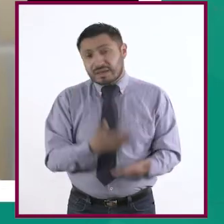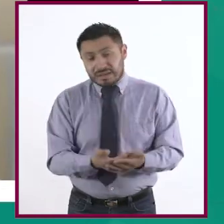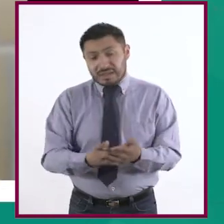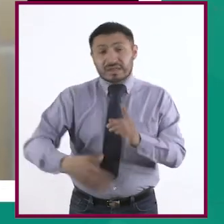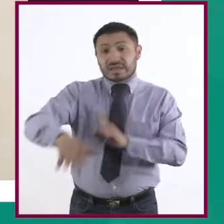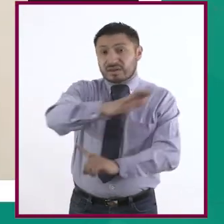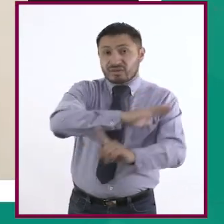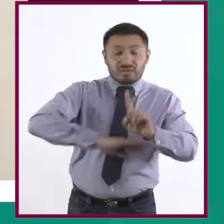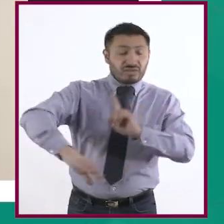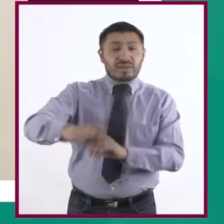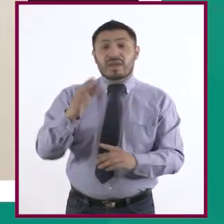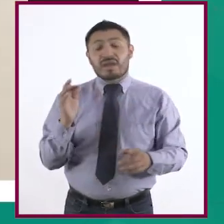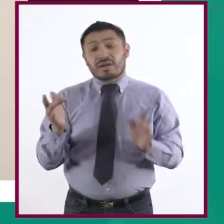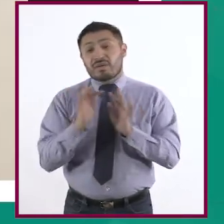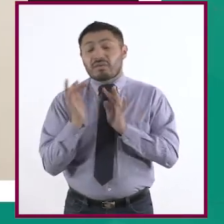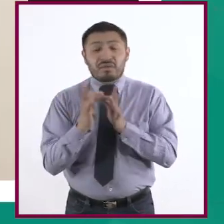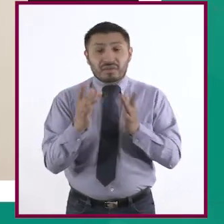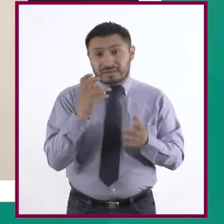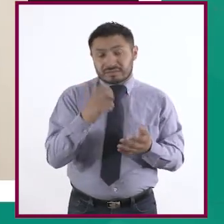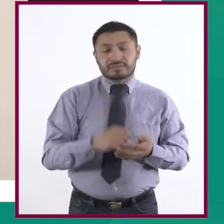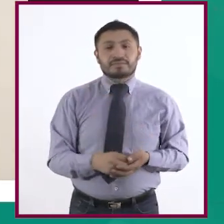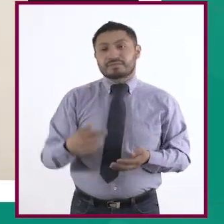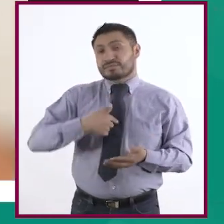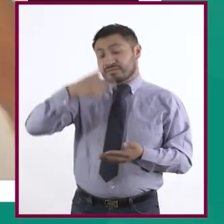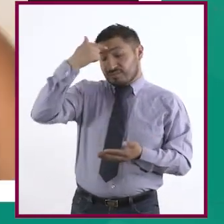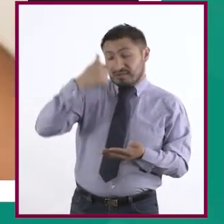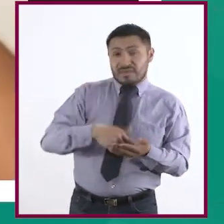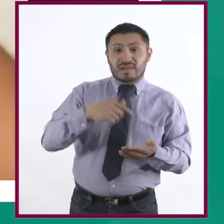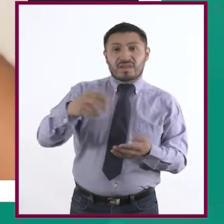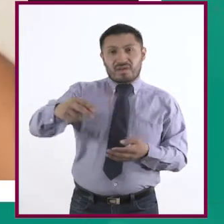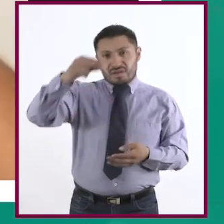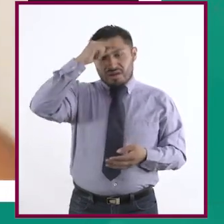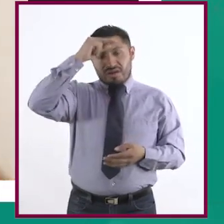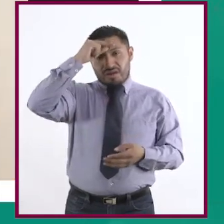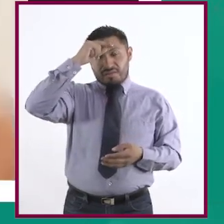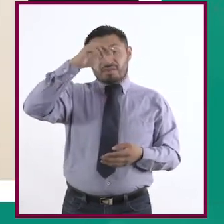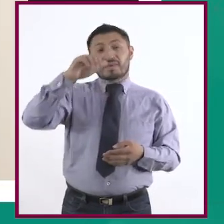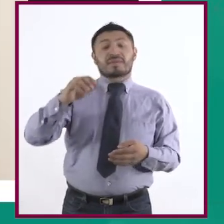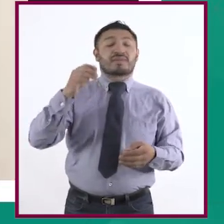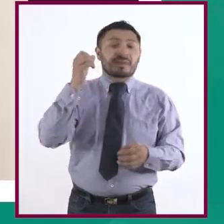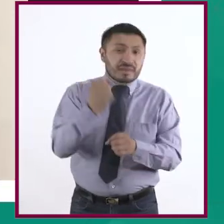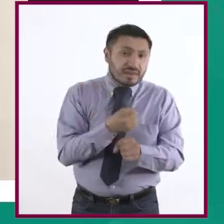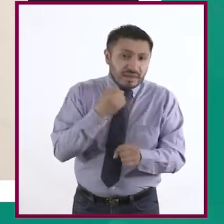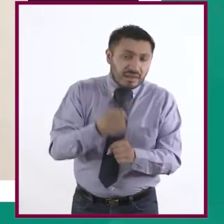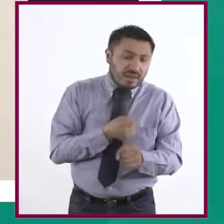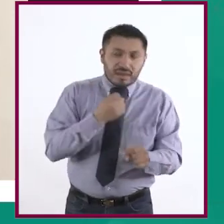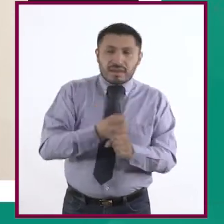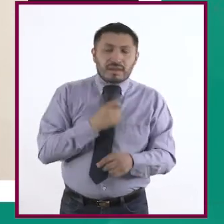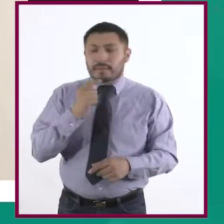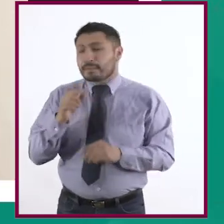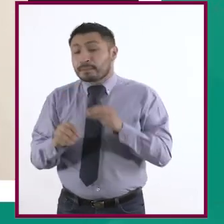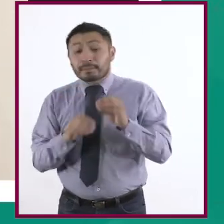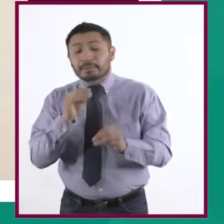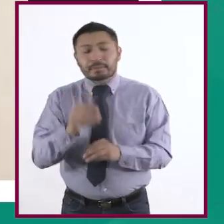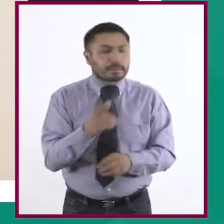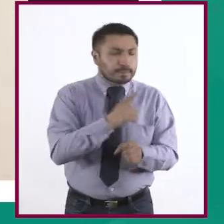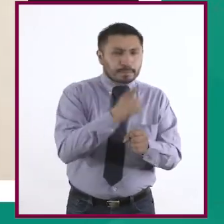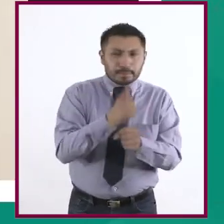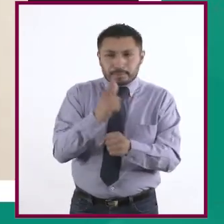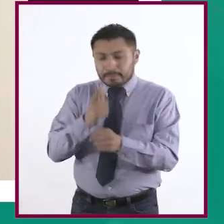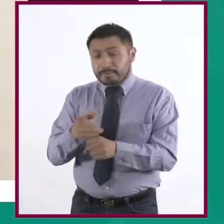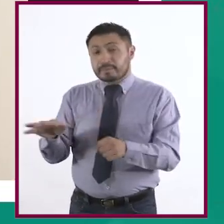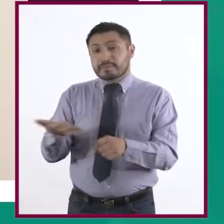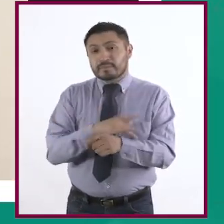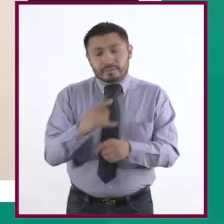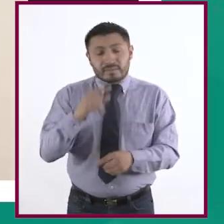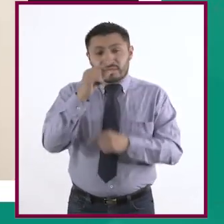ambiente. Creo que se adquiere con la práctica, porque ya con el paso del tiempo se van adquiriendo